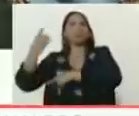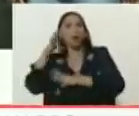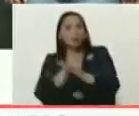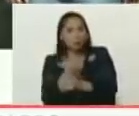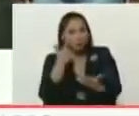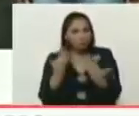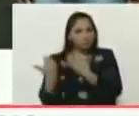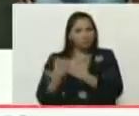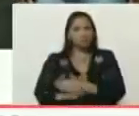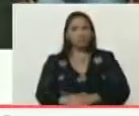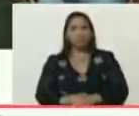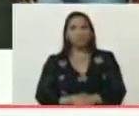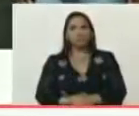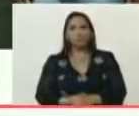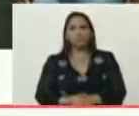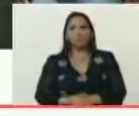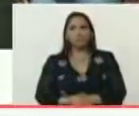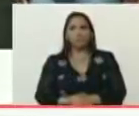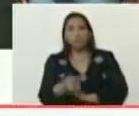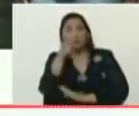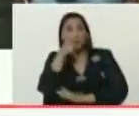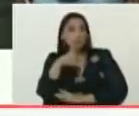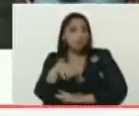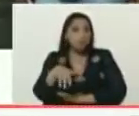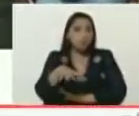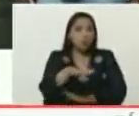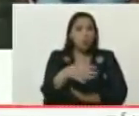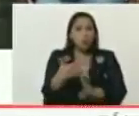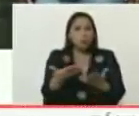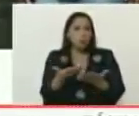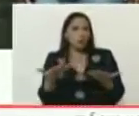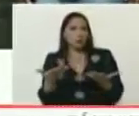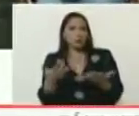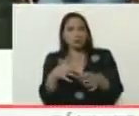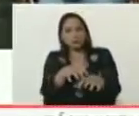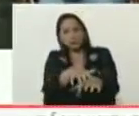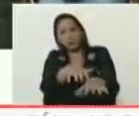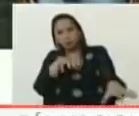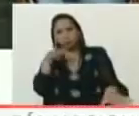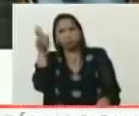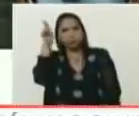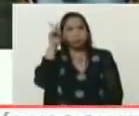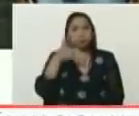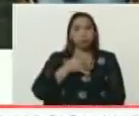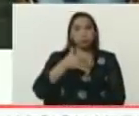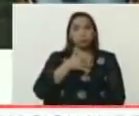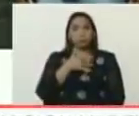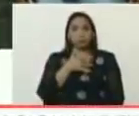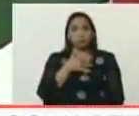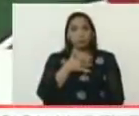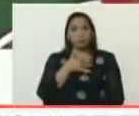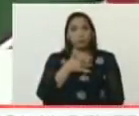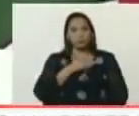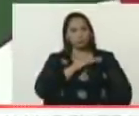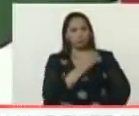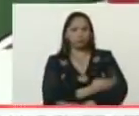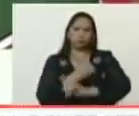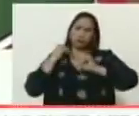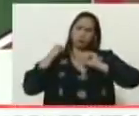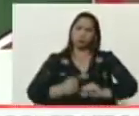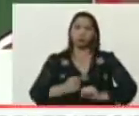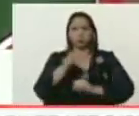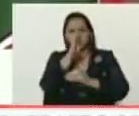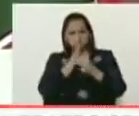pasado? Un pueblo en su mayoría indígena, guerrero,